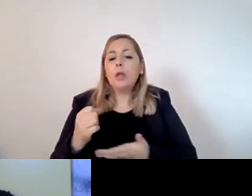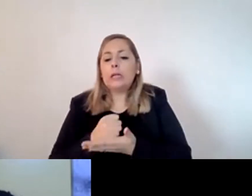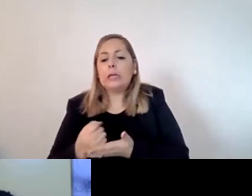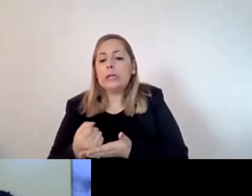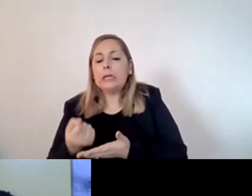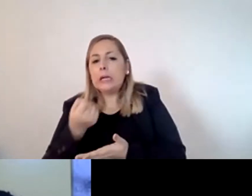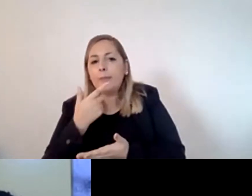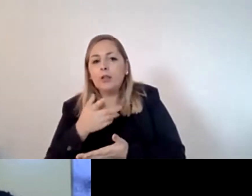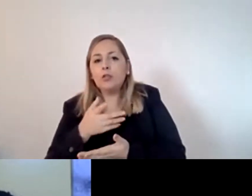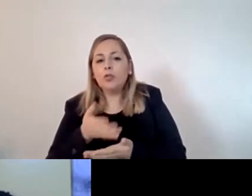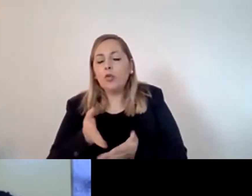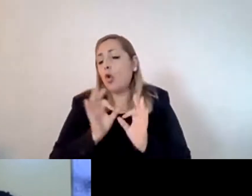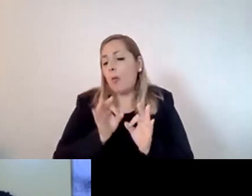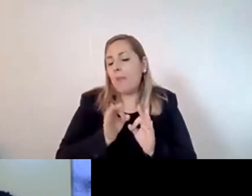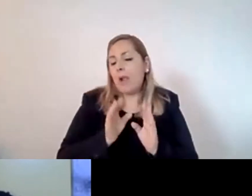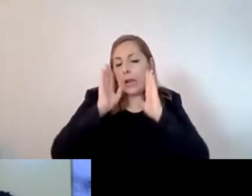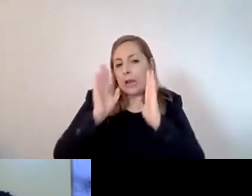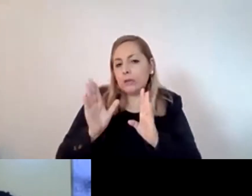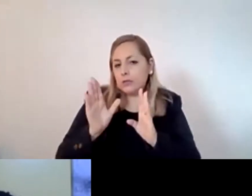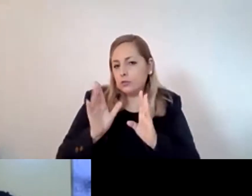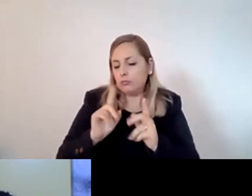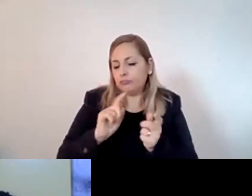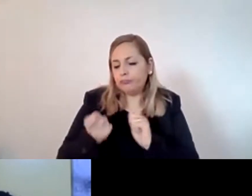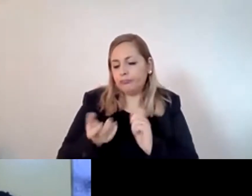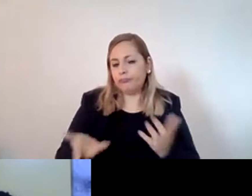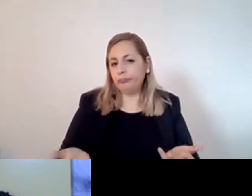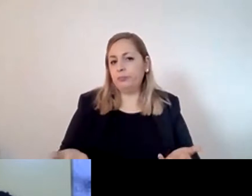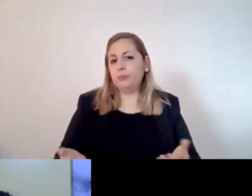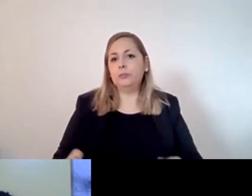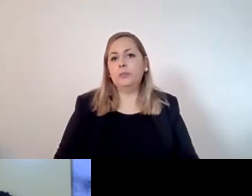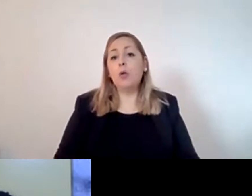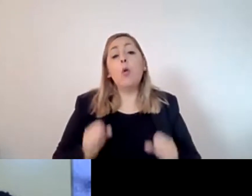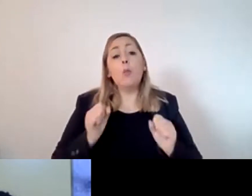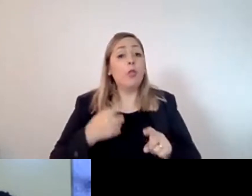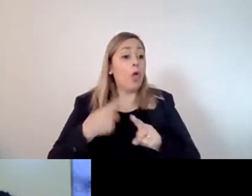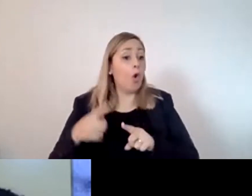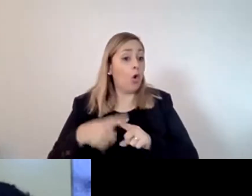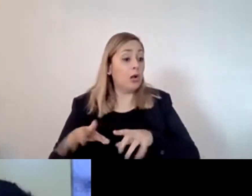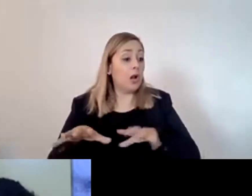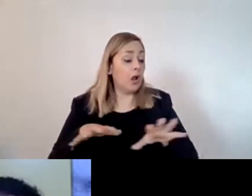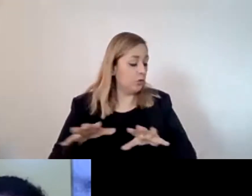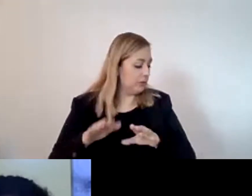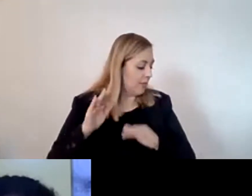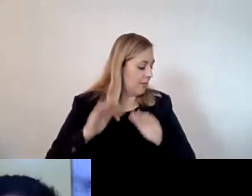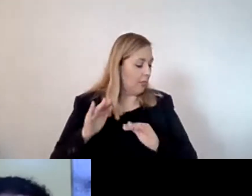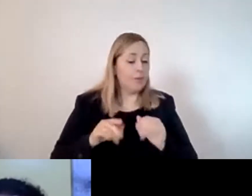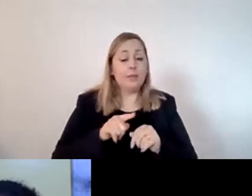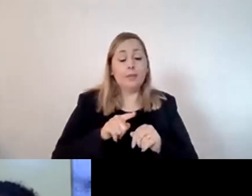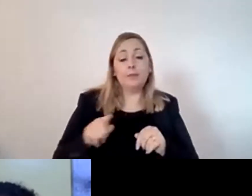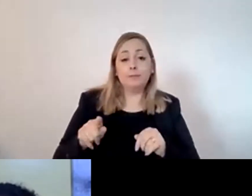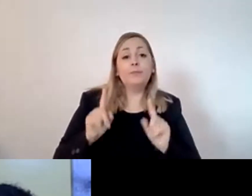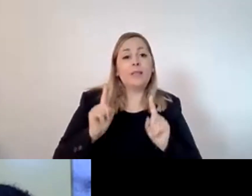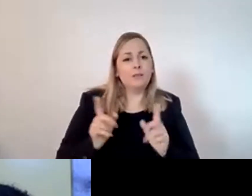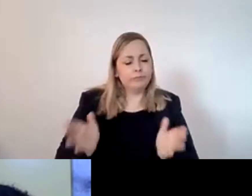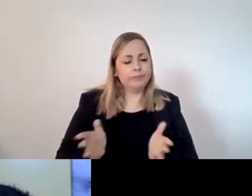atención la que debe estar fluctuante, pero pueden haber otras cosas. Entonces, dependiendo de eso, habría que